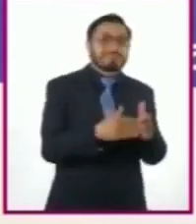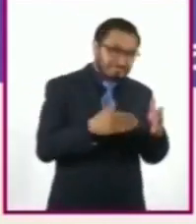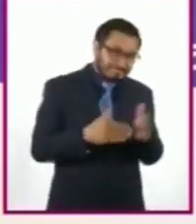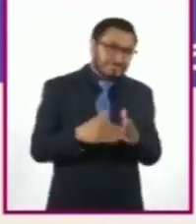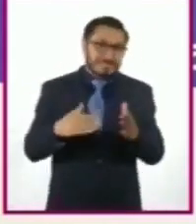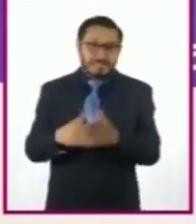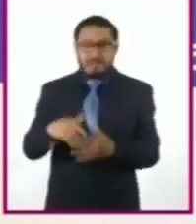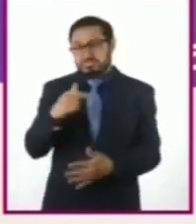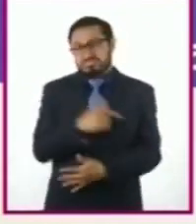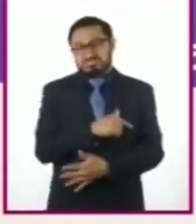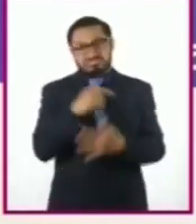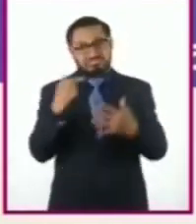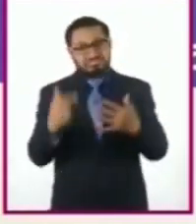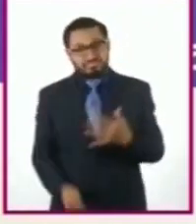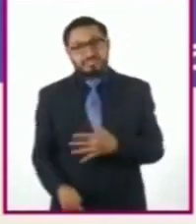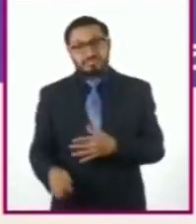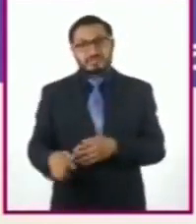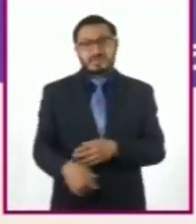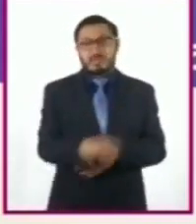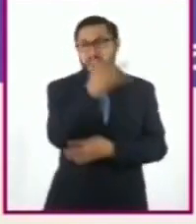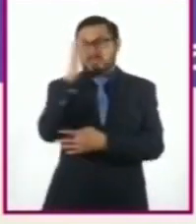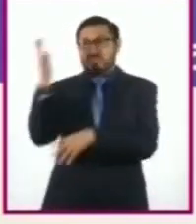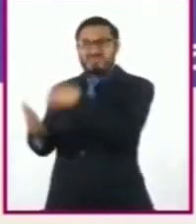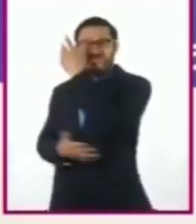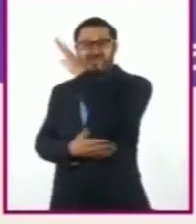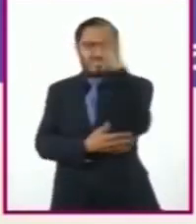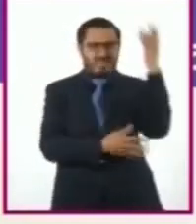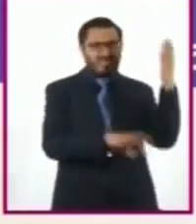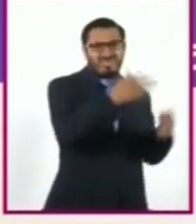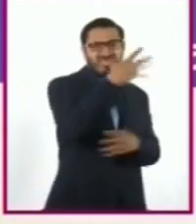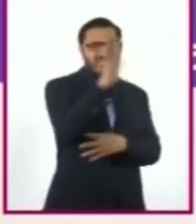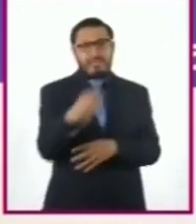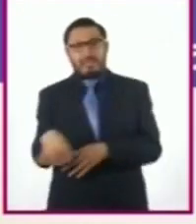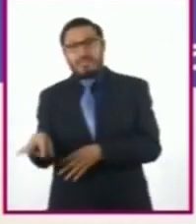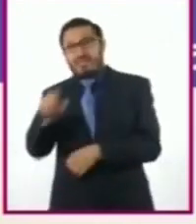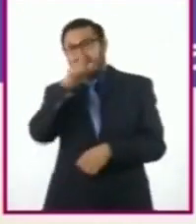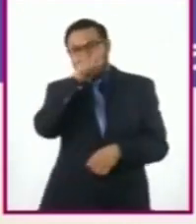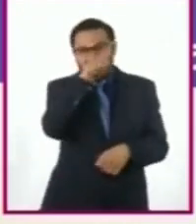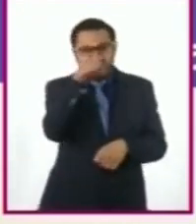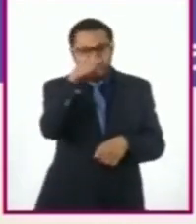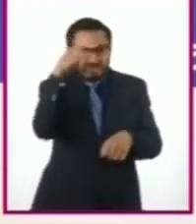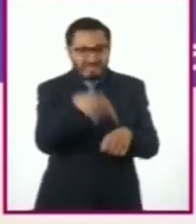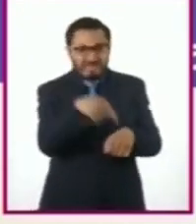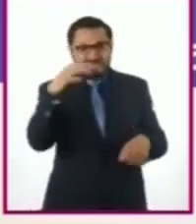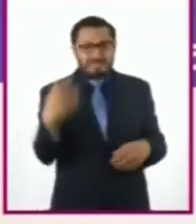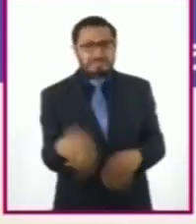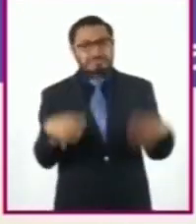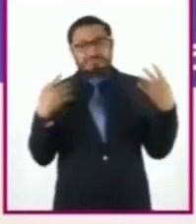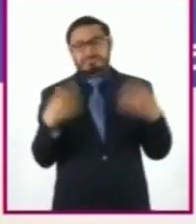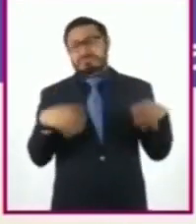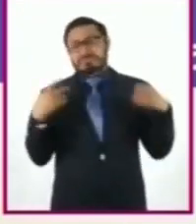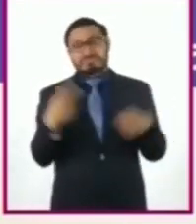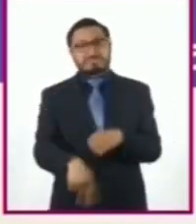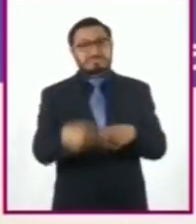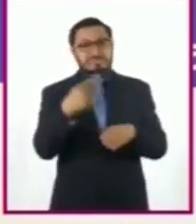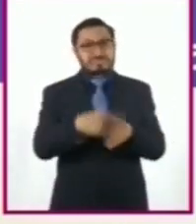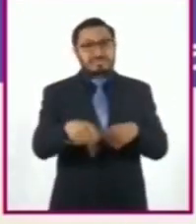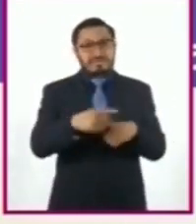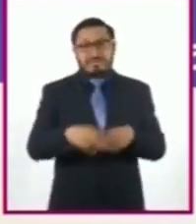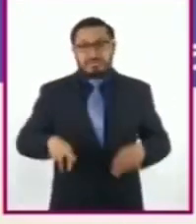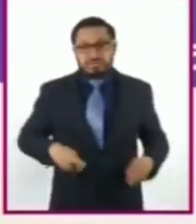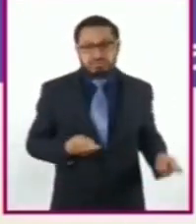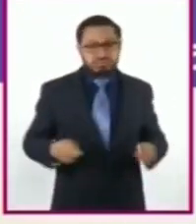fueron diversos: selvas, pantanos, mosquitos, clima extremo, ríos